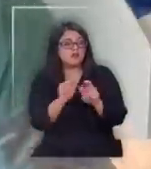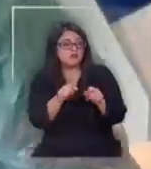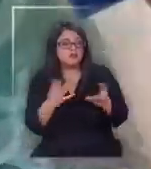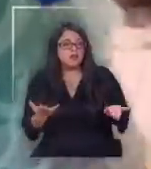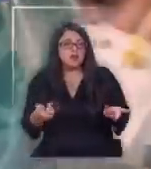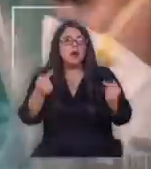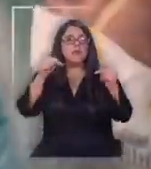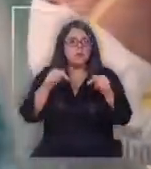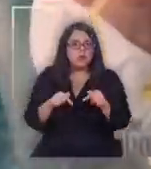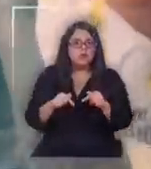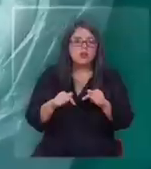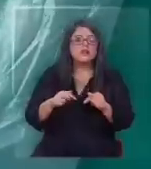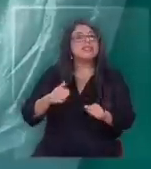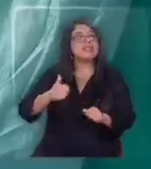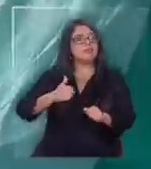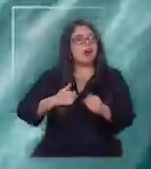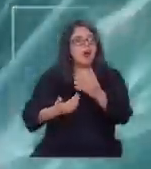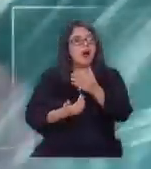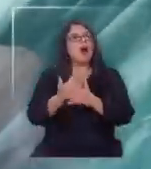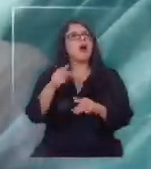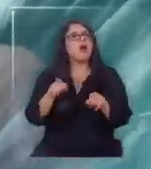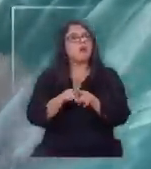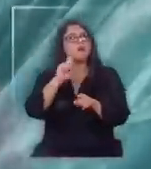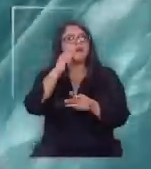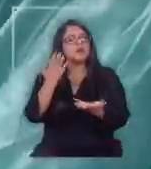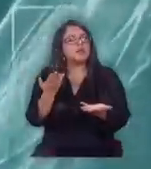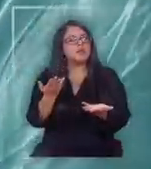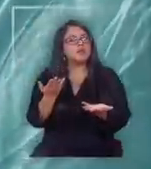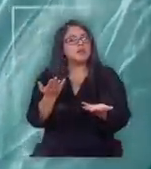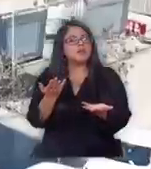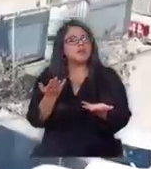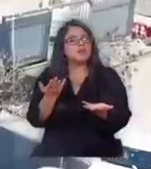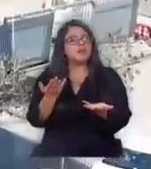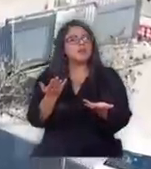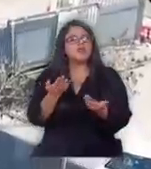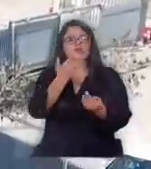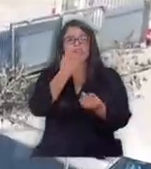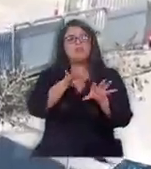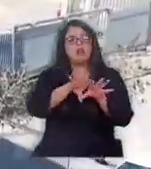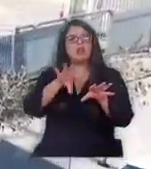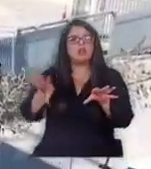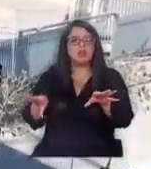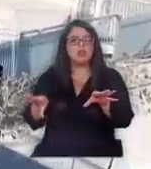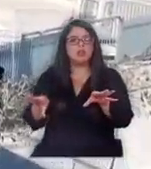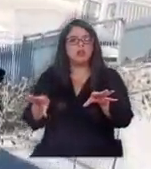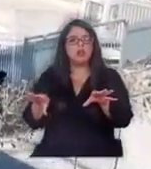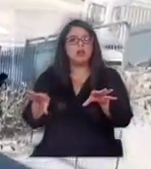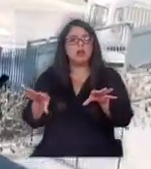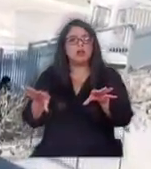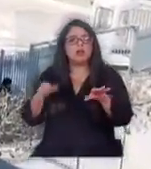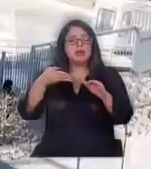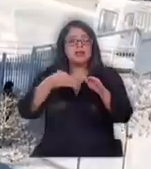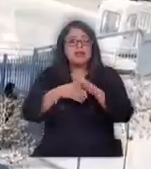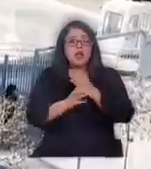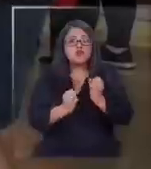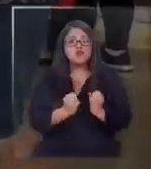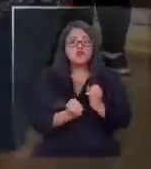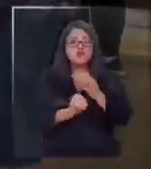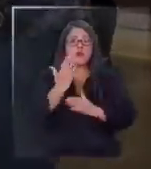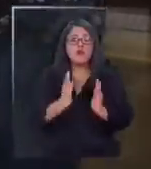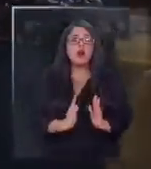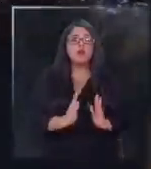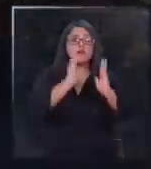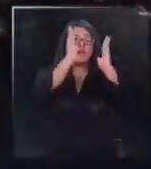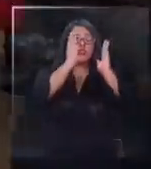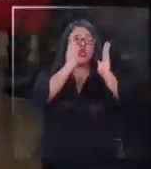aquí, desde muy temprano, optaron por la segregación. Desde la entrada al nuevo edificio de la Posta, los flujos se